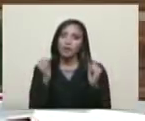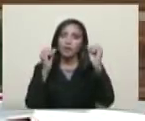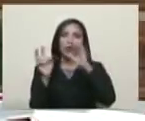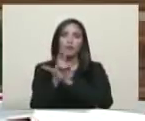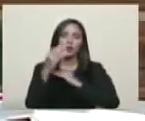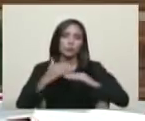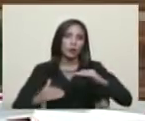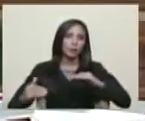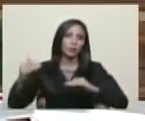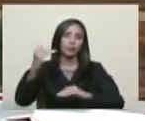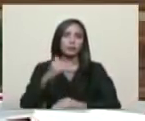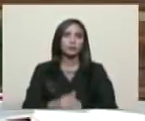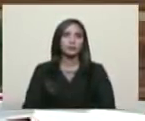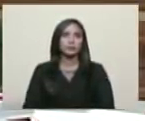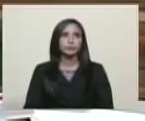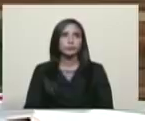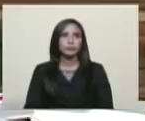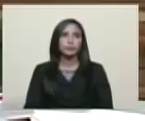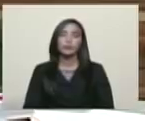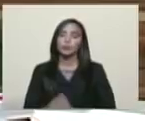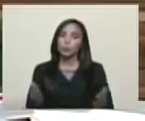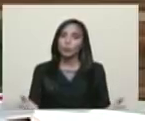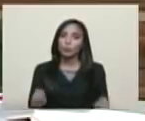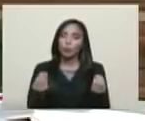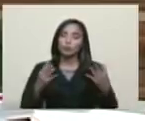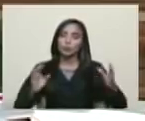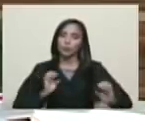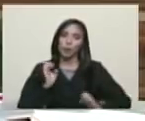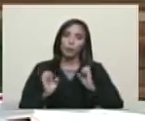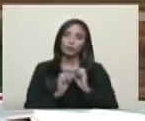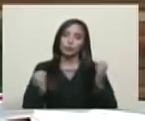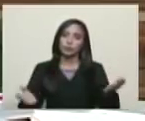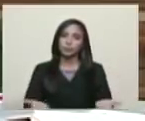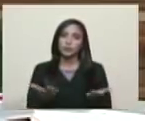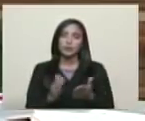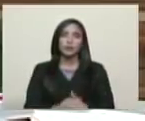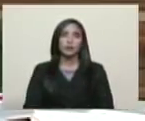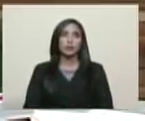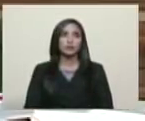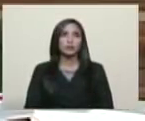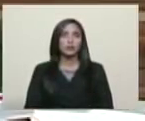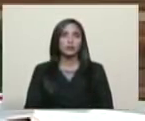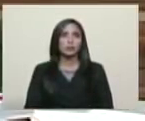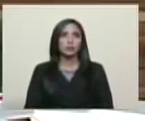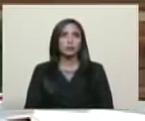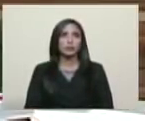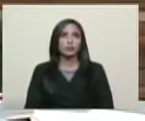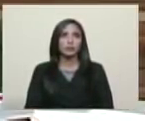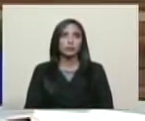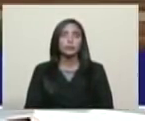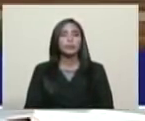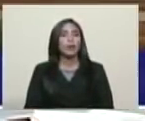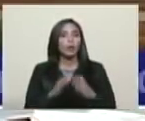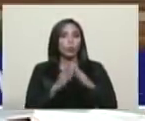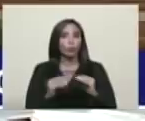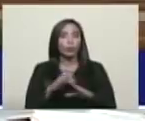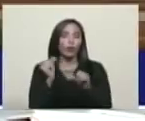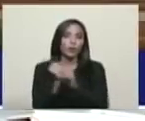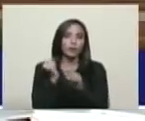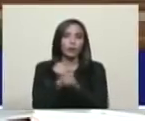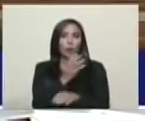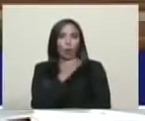potencia! Realmente es muy motivante ver la misión Chamba Juvenil. Yo lo convertí en misión de la